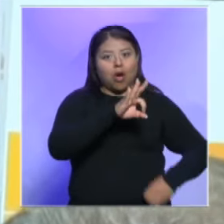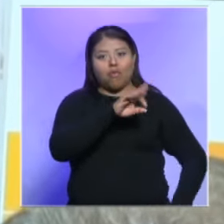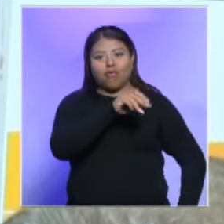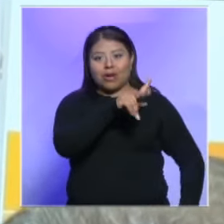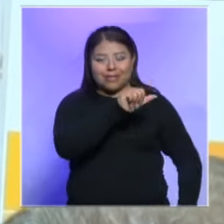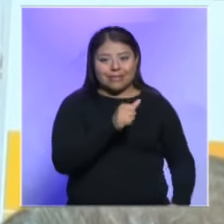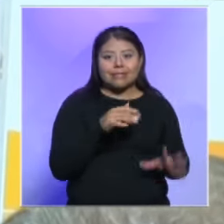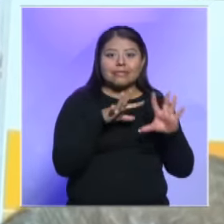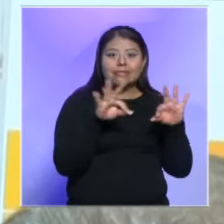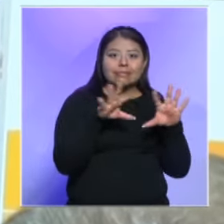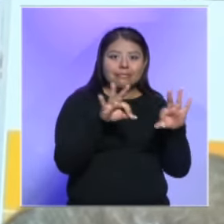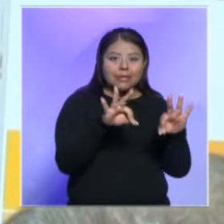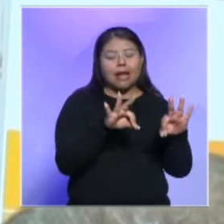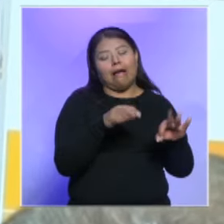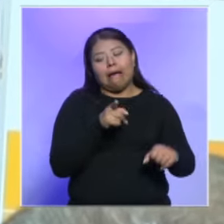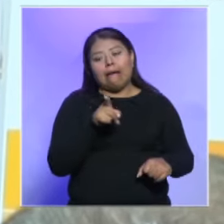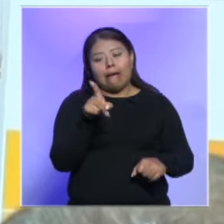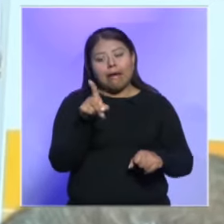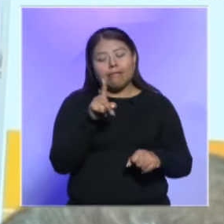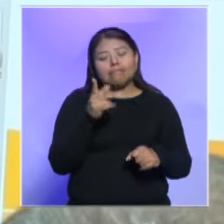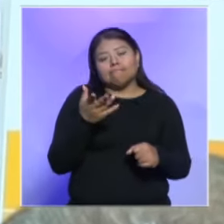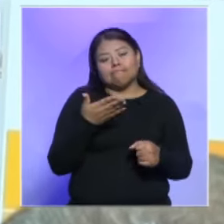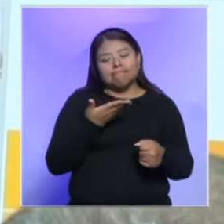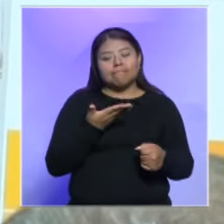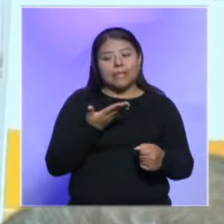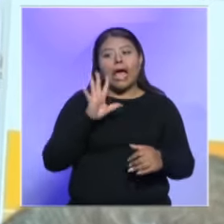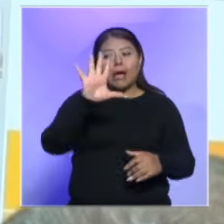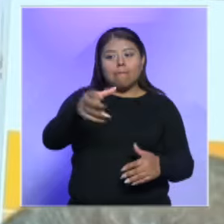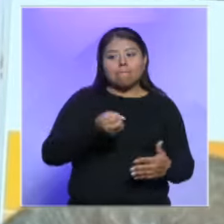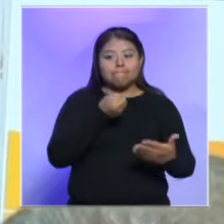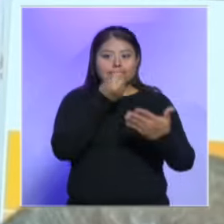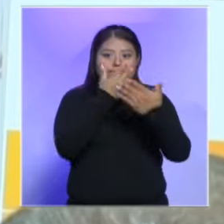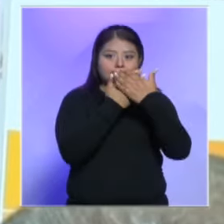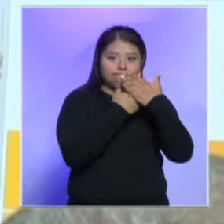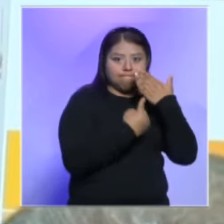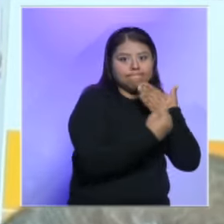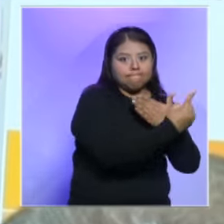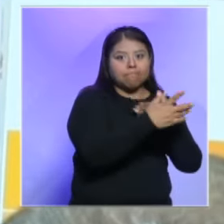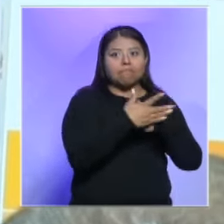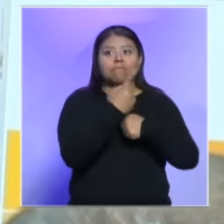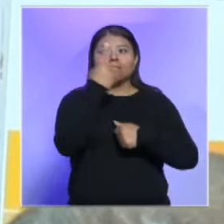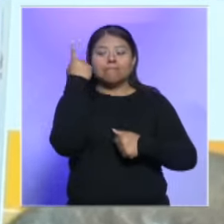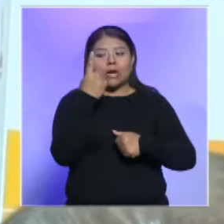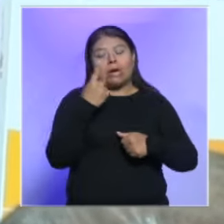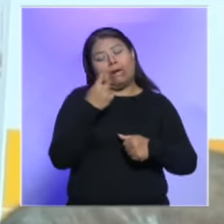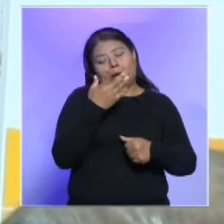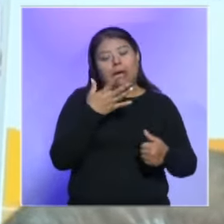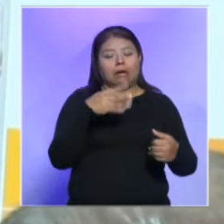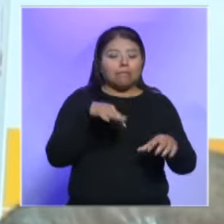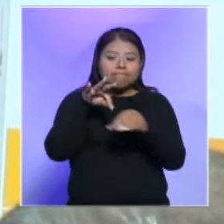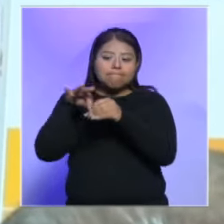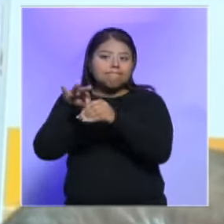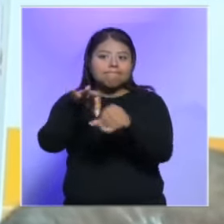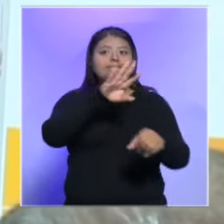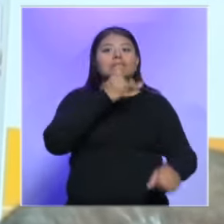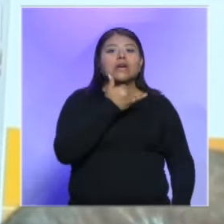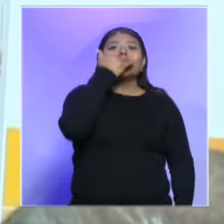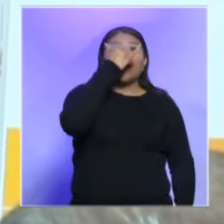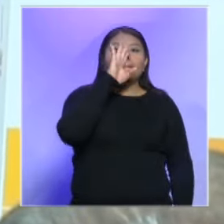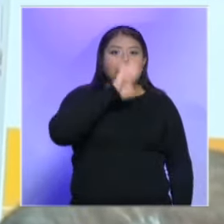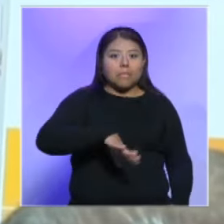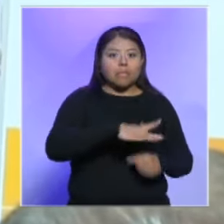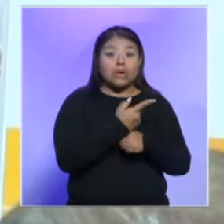justamente pues se libró una orden de aprehensión y acabó en la cárcel por peculado electoral, porque justamente también se demostró